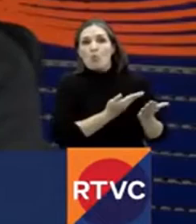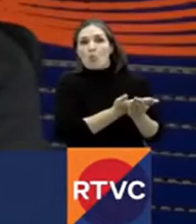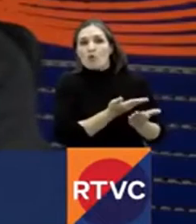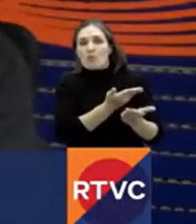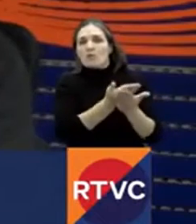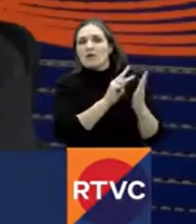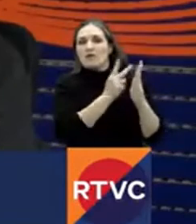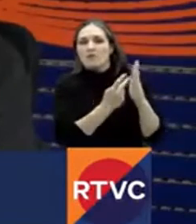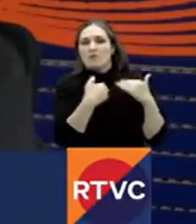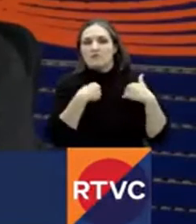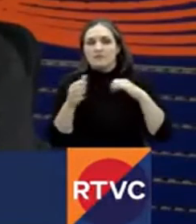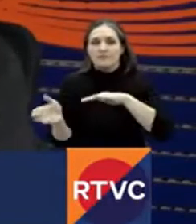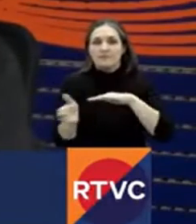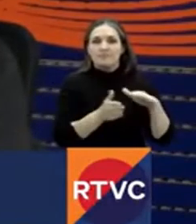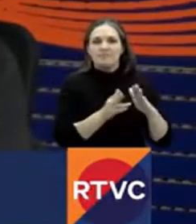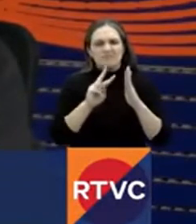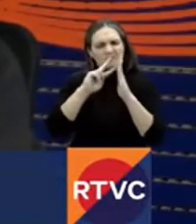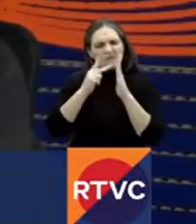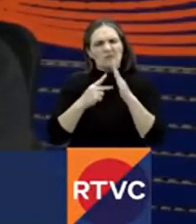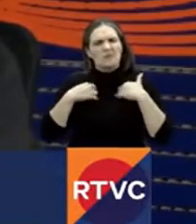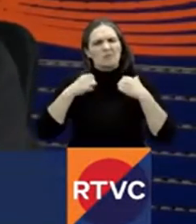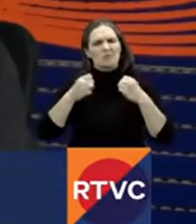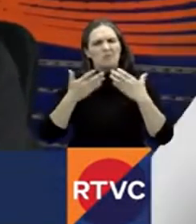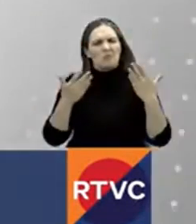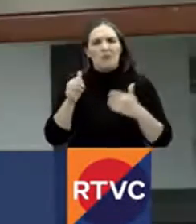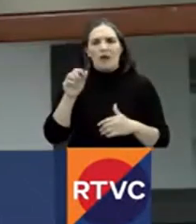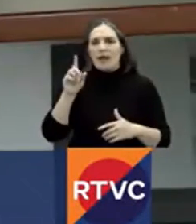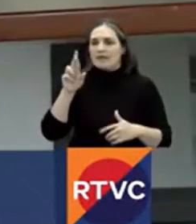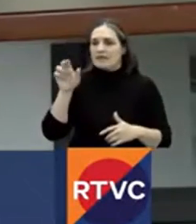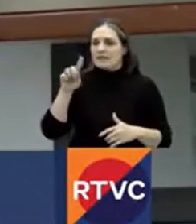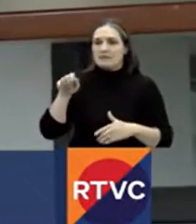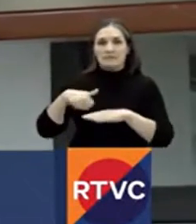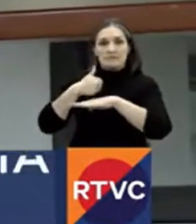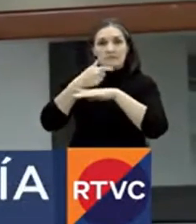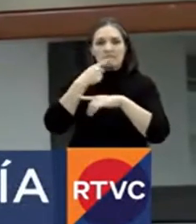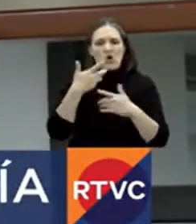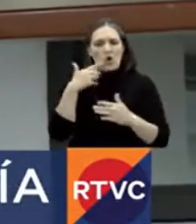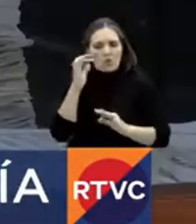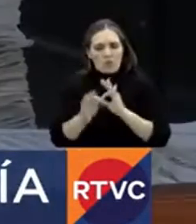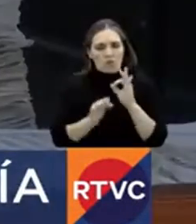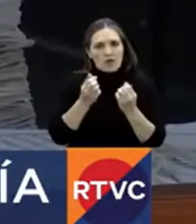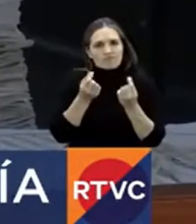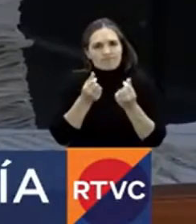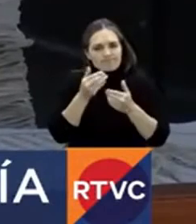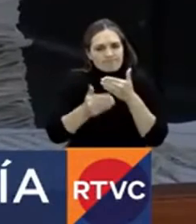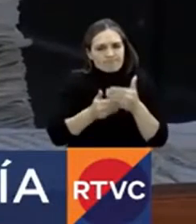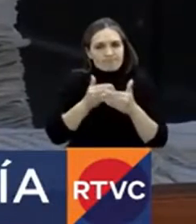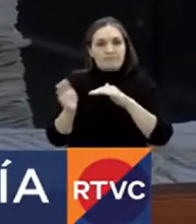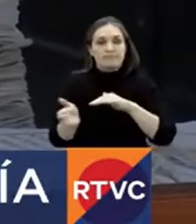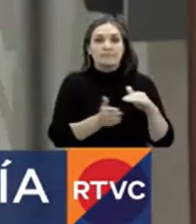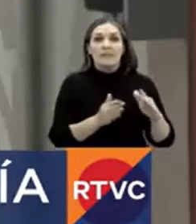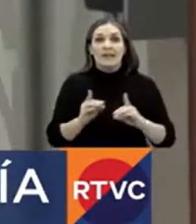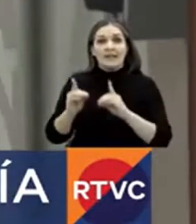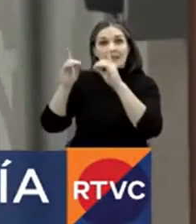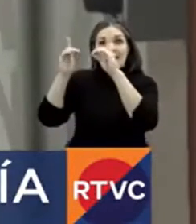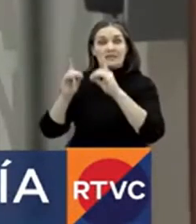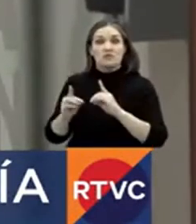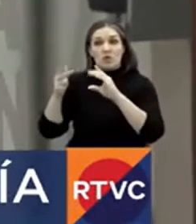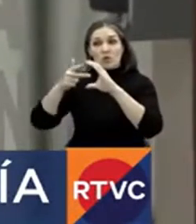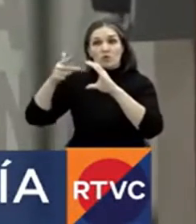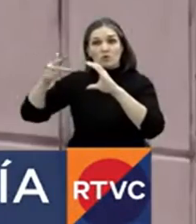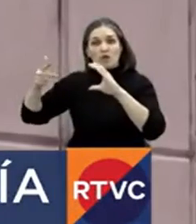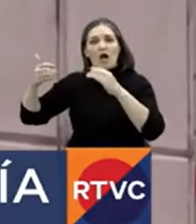la ADRES explicó cómo planean cuidar los dineros de la salud. Siguen las reacciones a la decisión de Corte Constitucional que tumbó parte